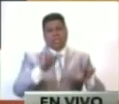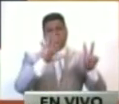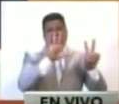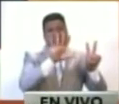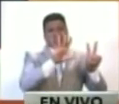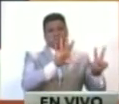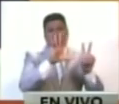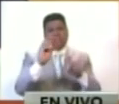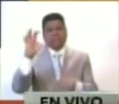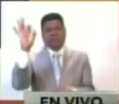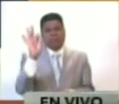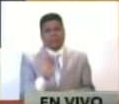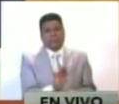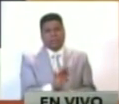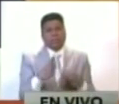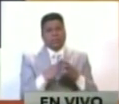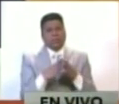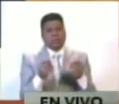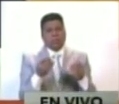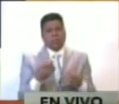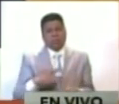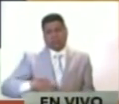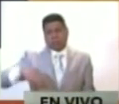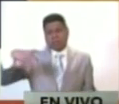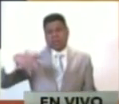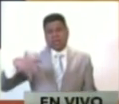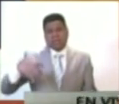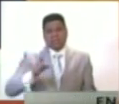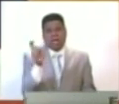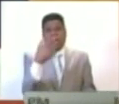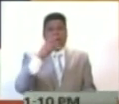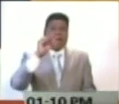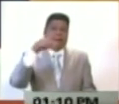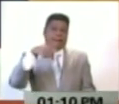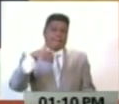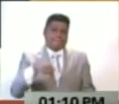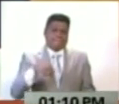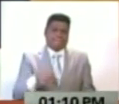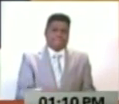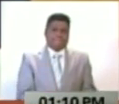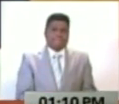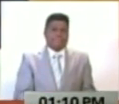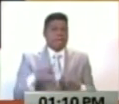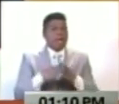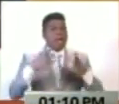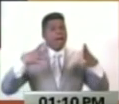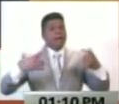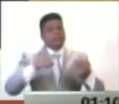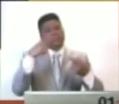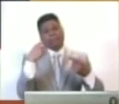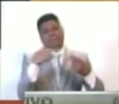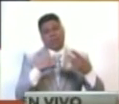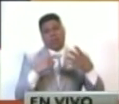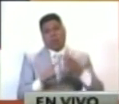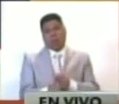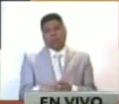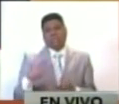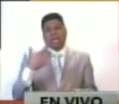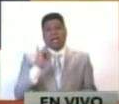60% de las riquezas gasíferas del planeta. Somos un movimiento con grandes potencialidades y la propuesta que ha